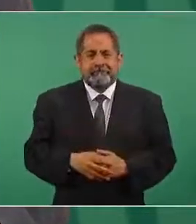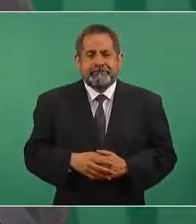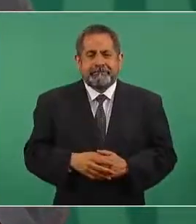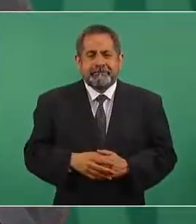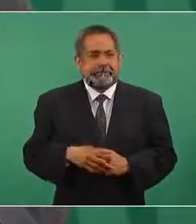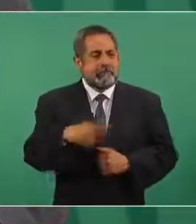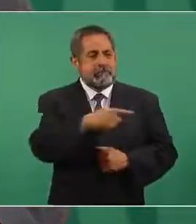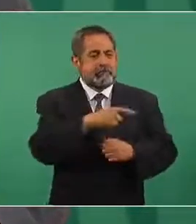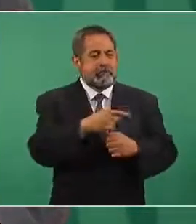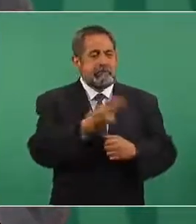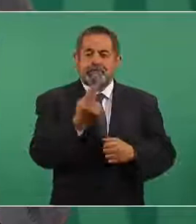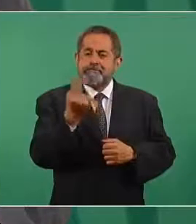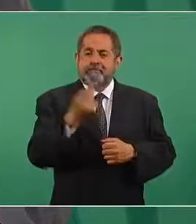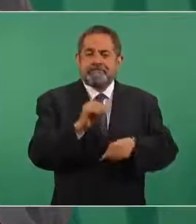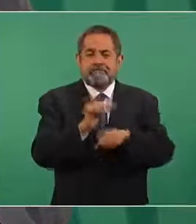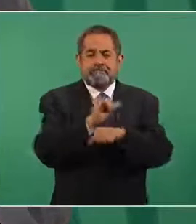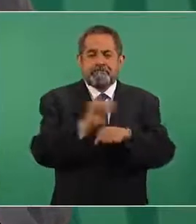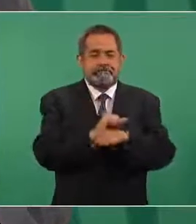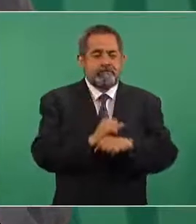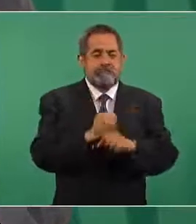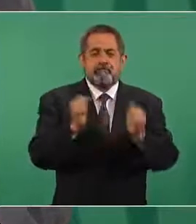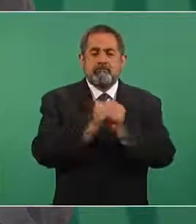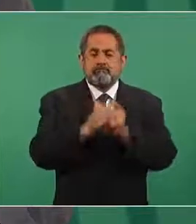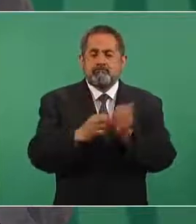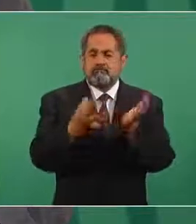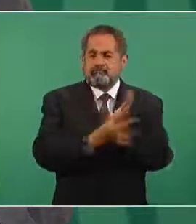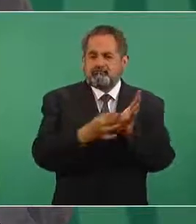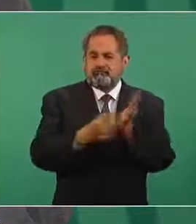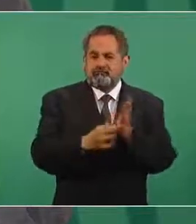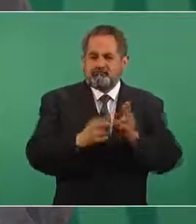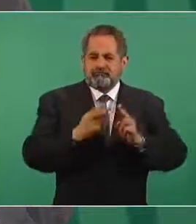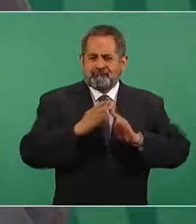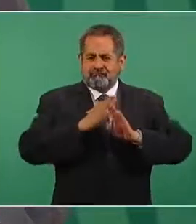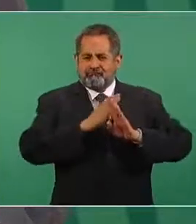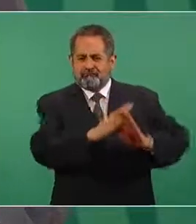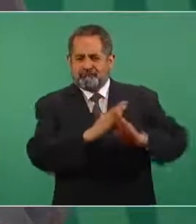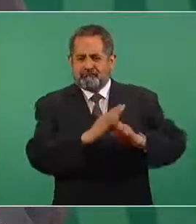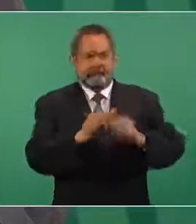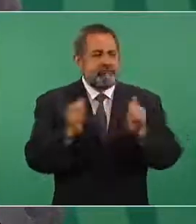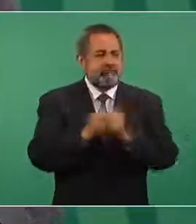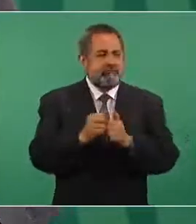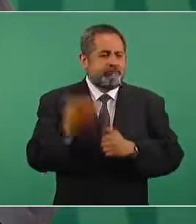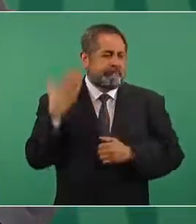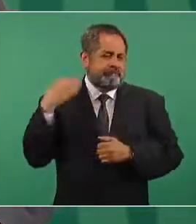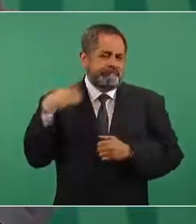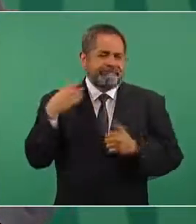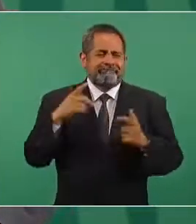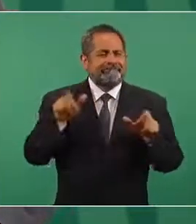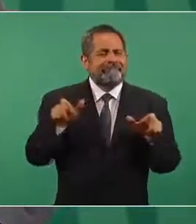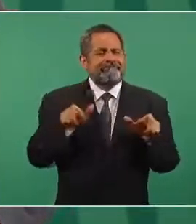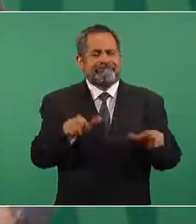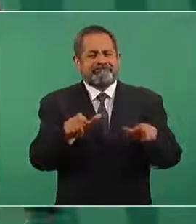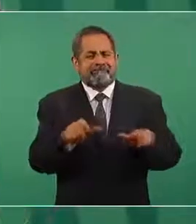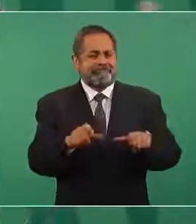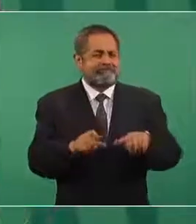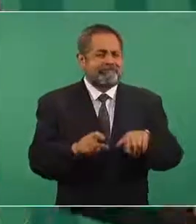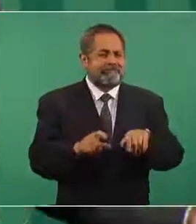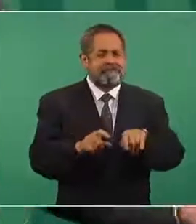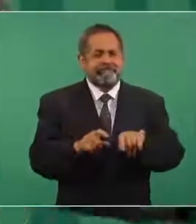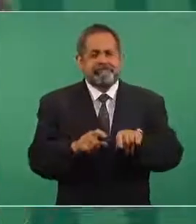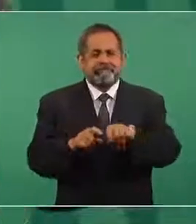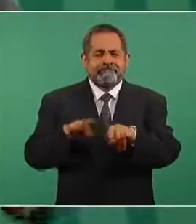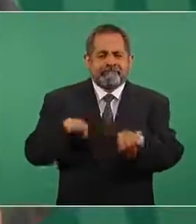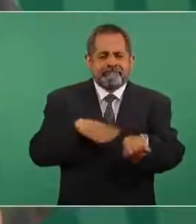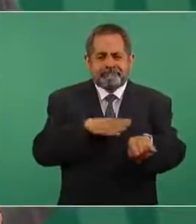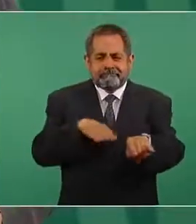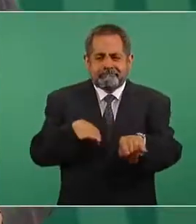con carros blindados y rodeados de guardaespaldas y no puedan salir a la